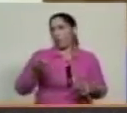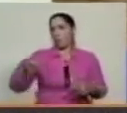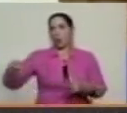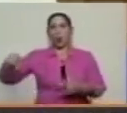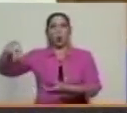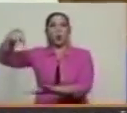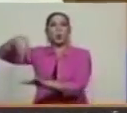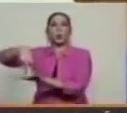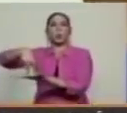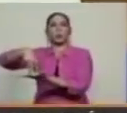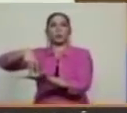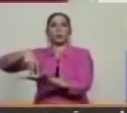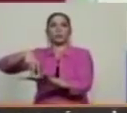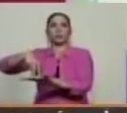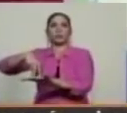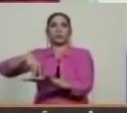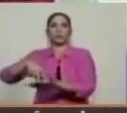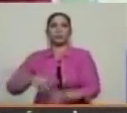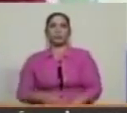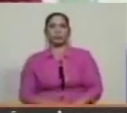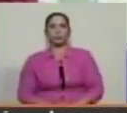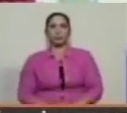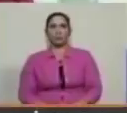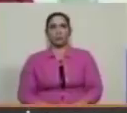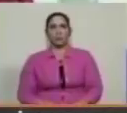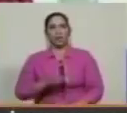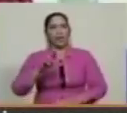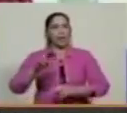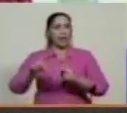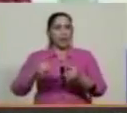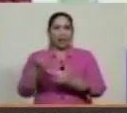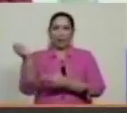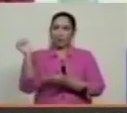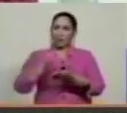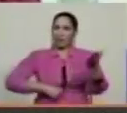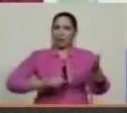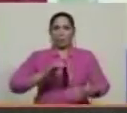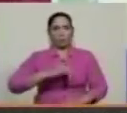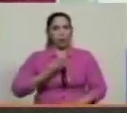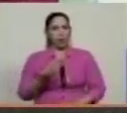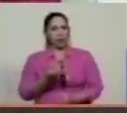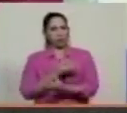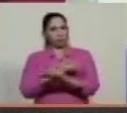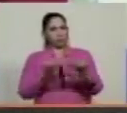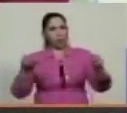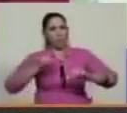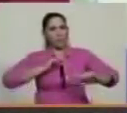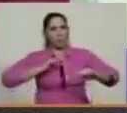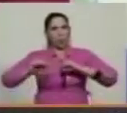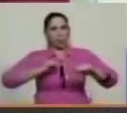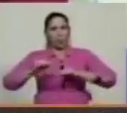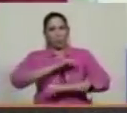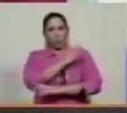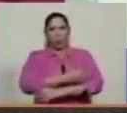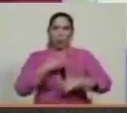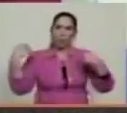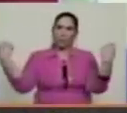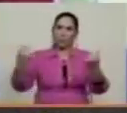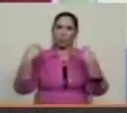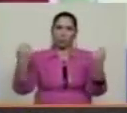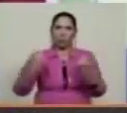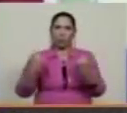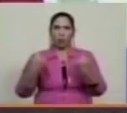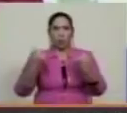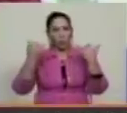levanto. Que nada ni nadie pueda con el maravilloso movimiento del poder popular que